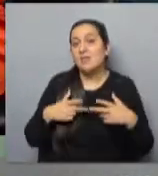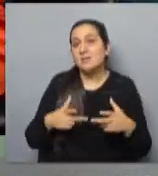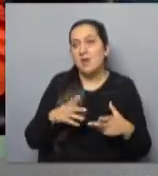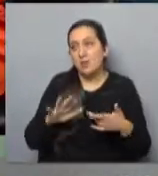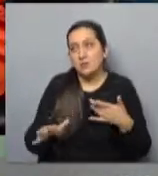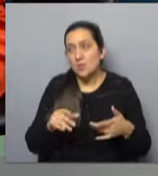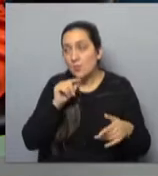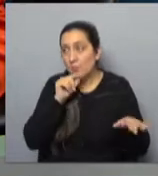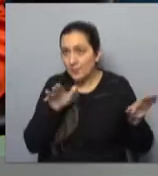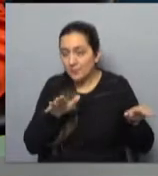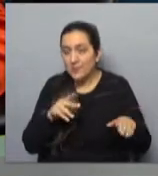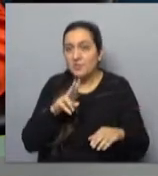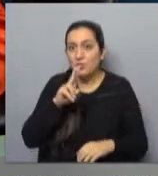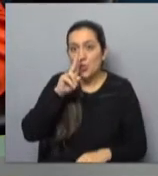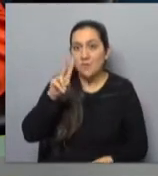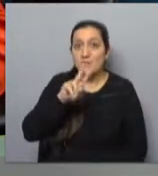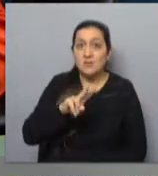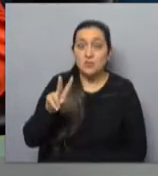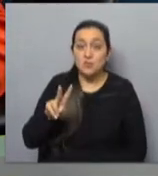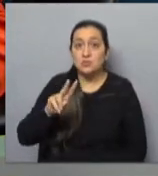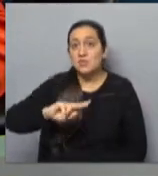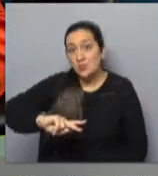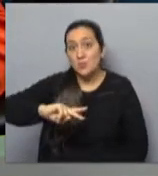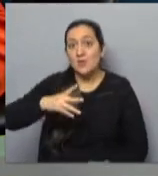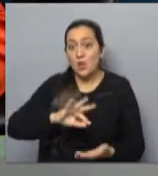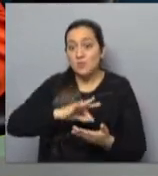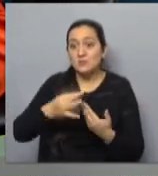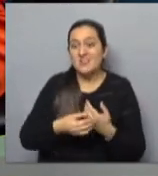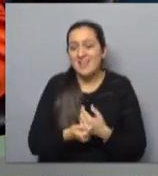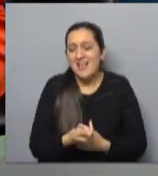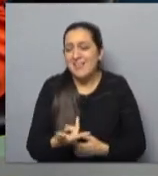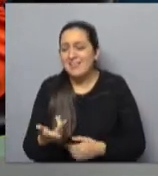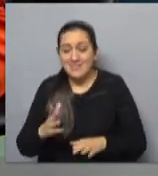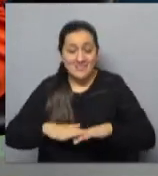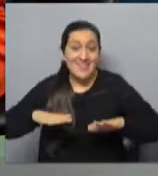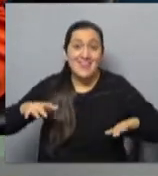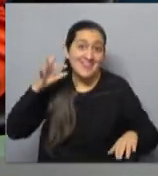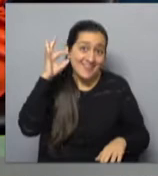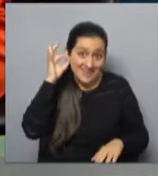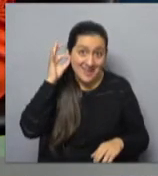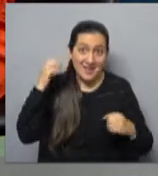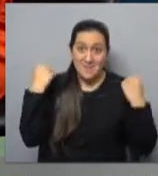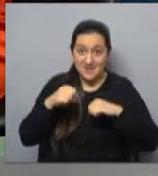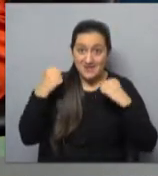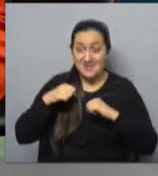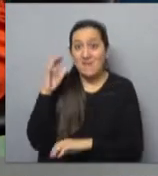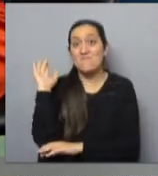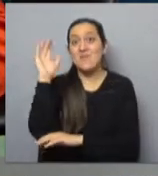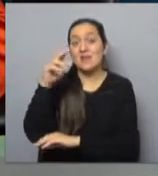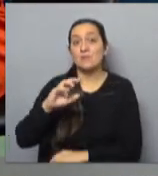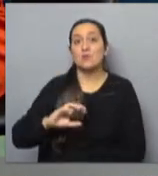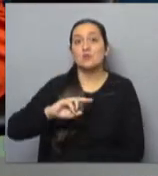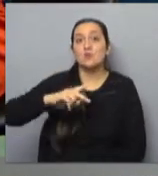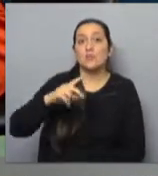como que en 2022 se duplicaron los proyectos y la cantidad de niñas que practican a nivel este sub 12